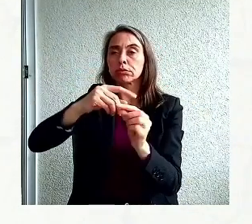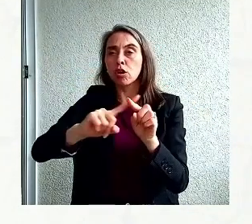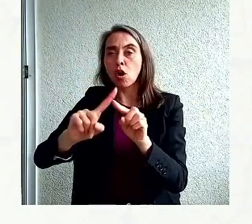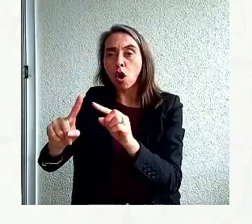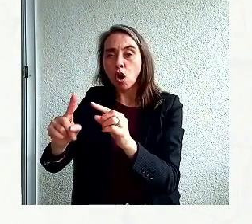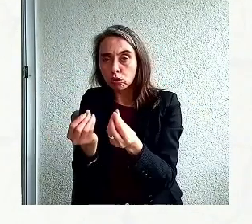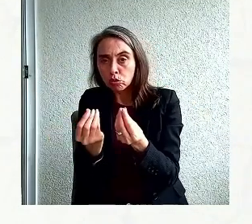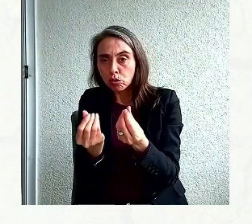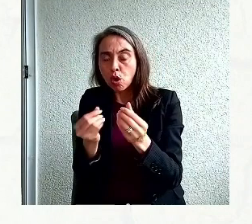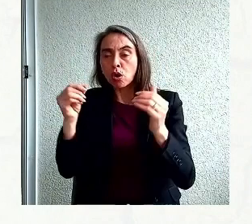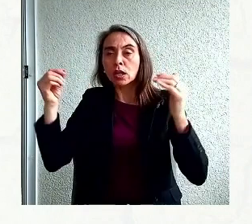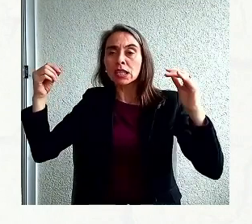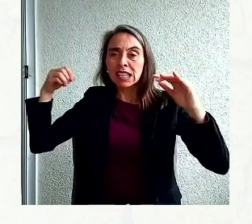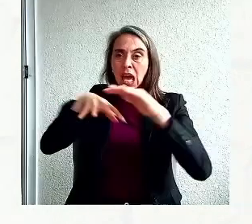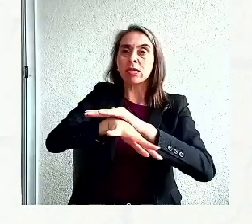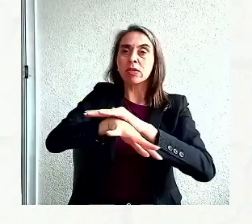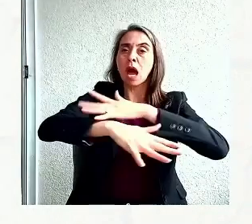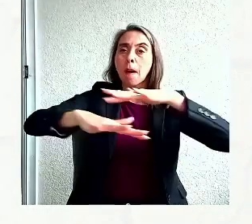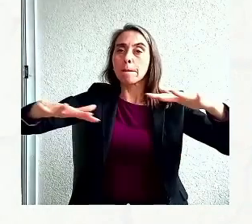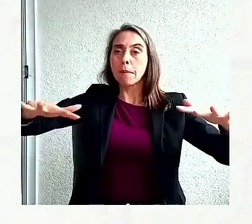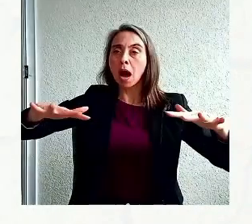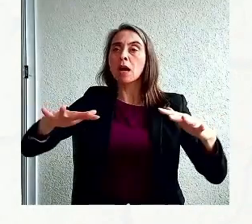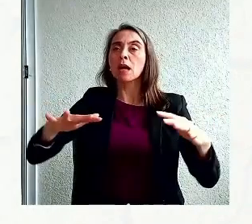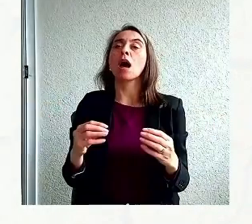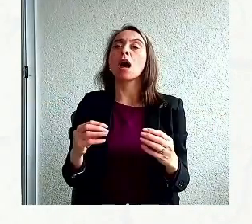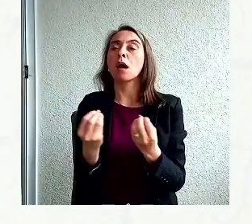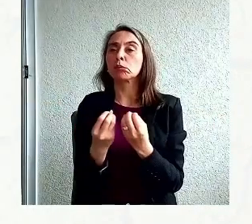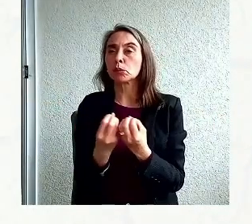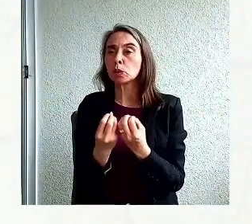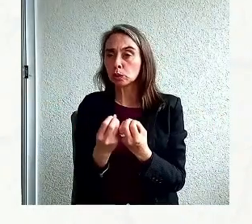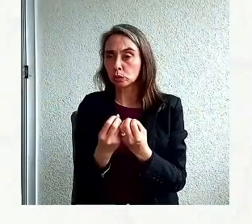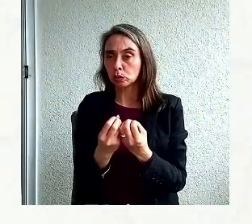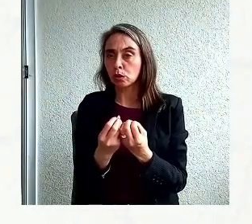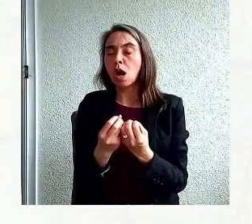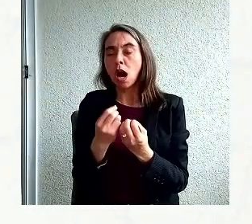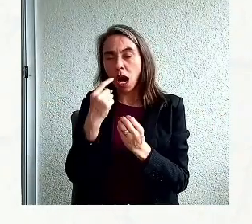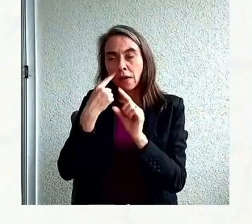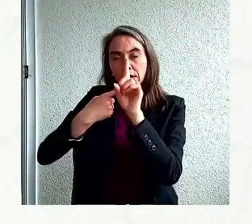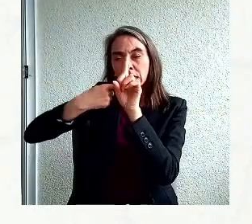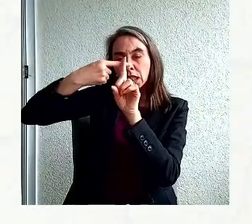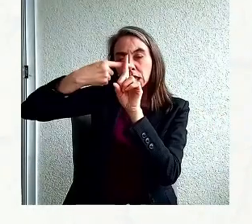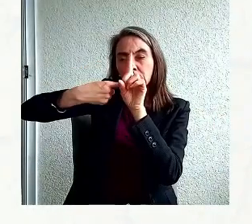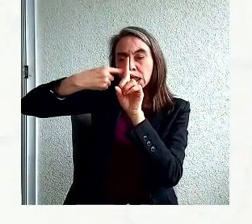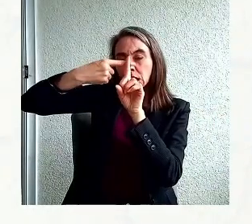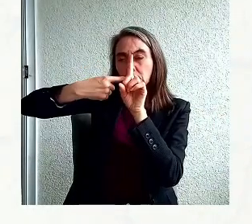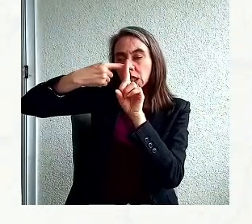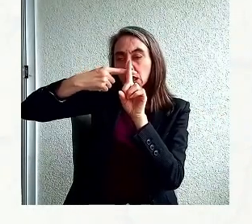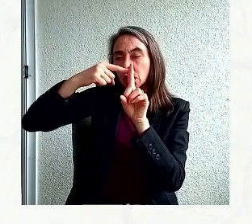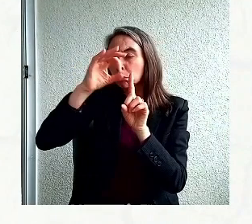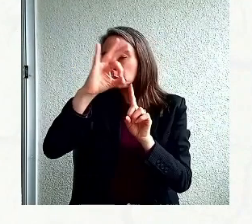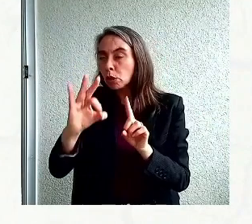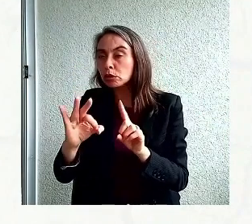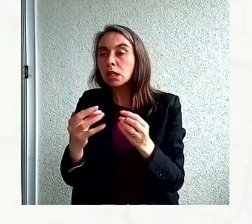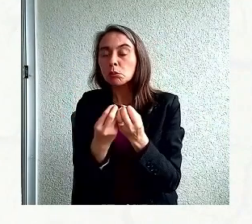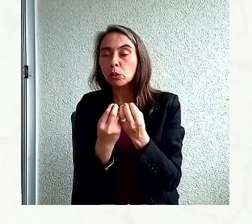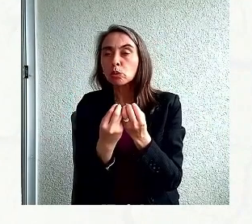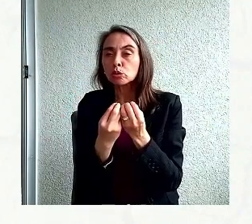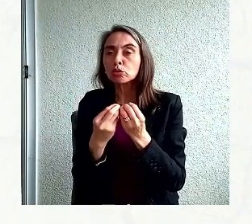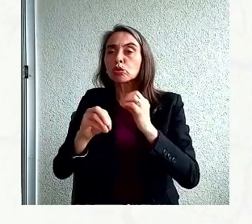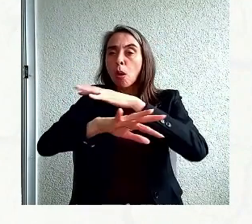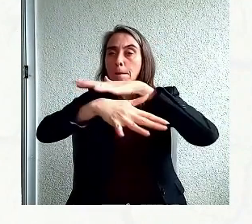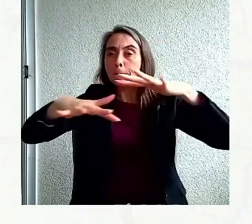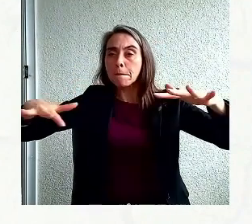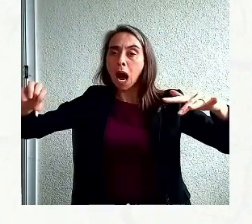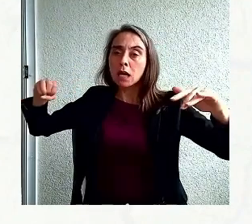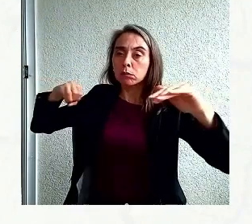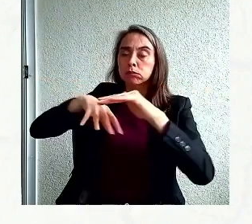hecho mediciones en términos de muchos tipos de nutrientes que están entrando en los sistemas, particularmente algunos tipos de metales que